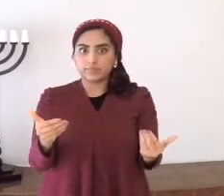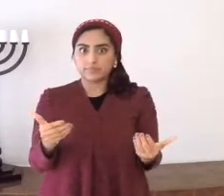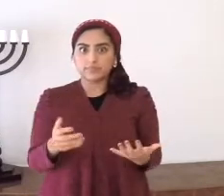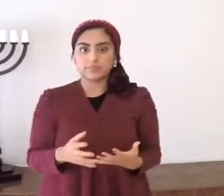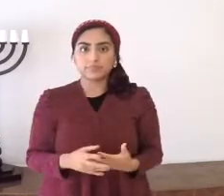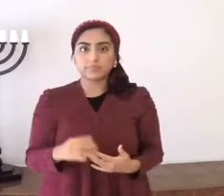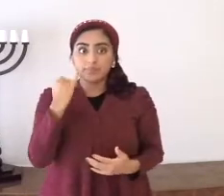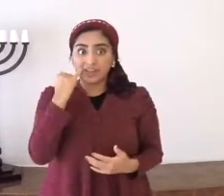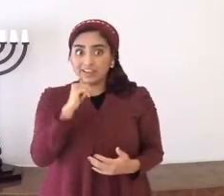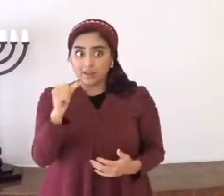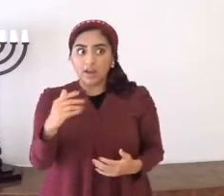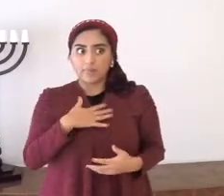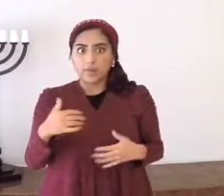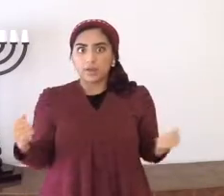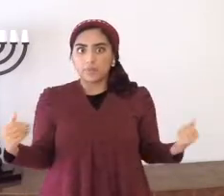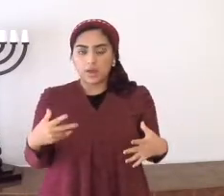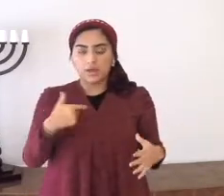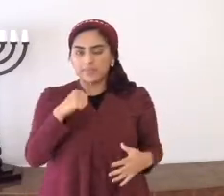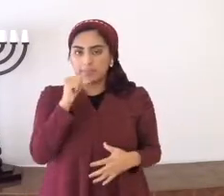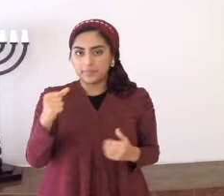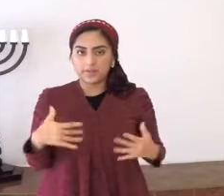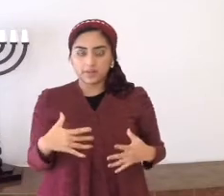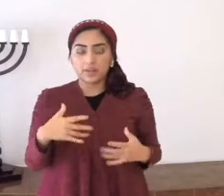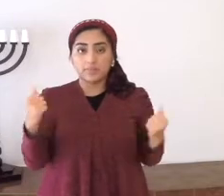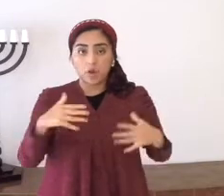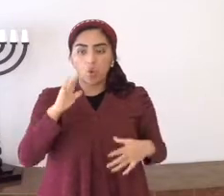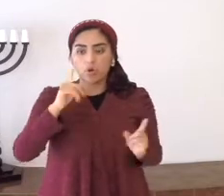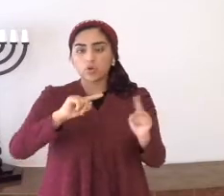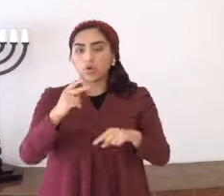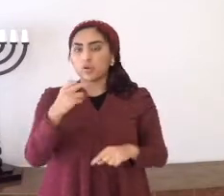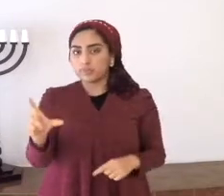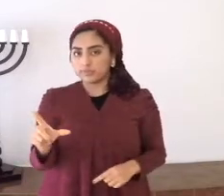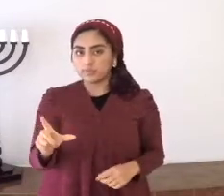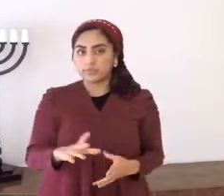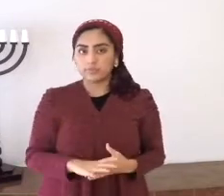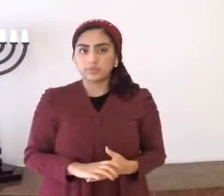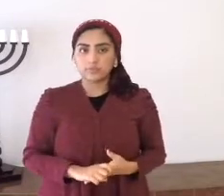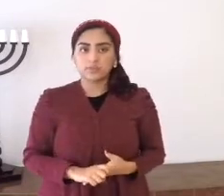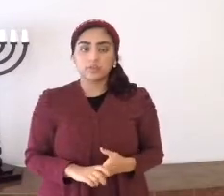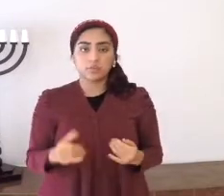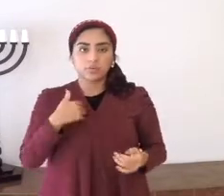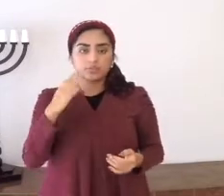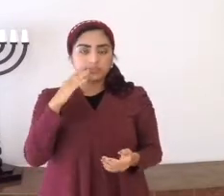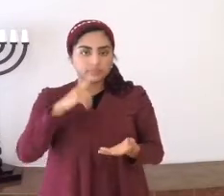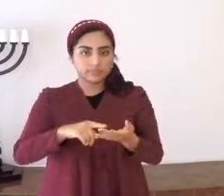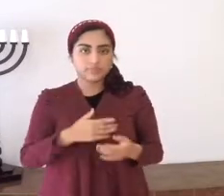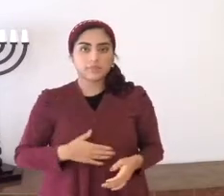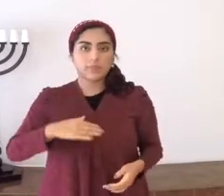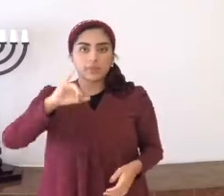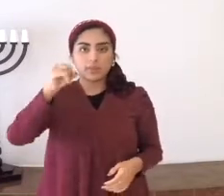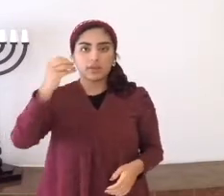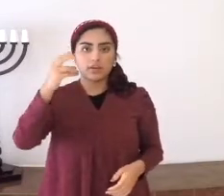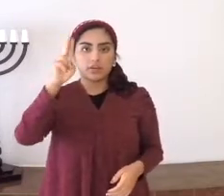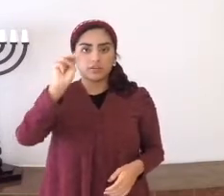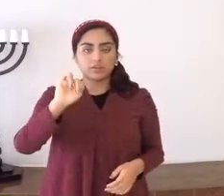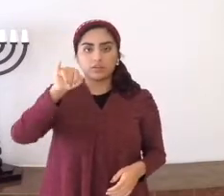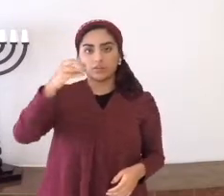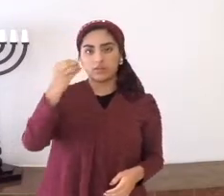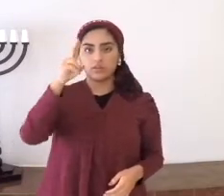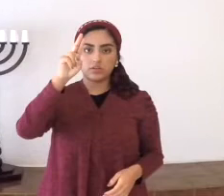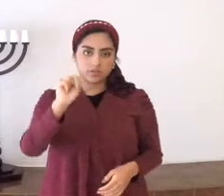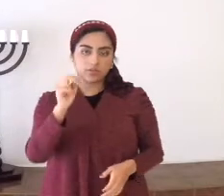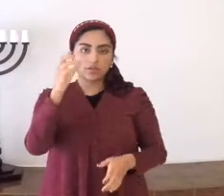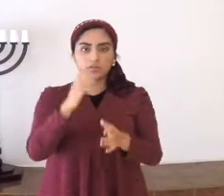hacerlo. Si no, yo sería un cobarde. Yo no soy cobarde. Los cobardes se van a ir al infierno. Vamos por favor a Juan,